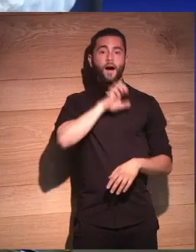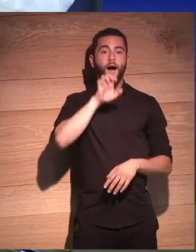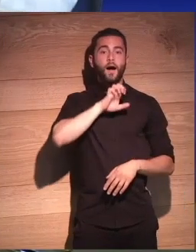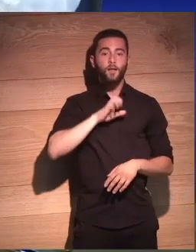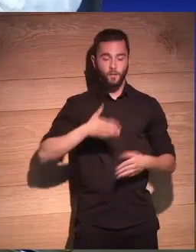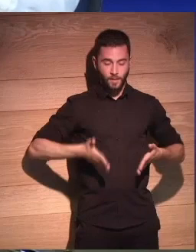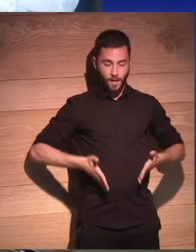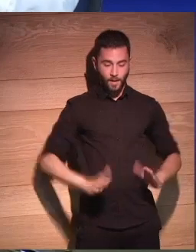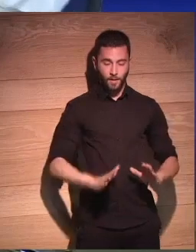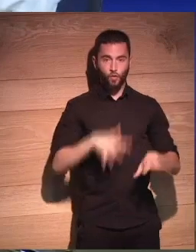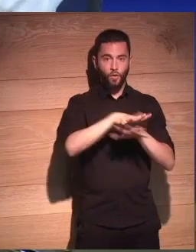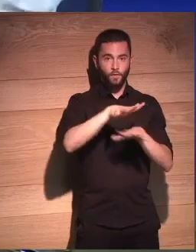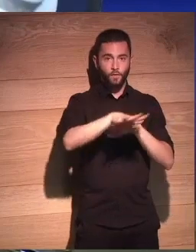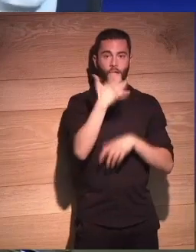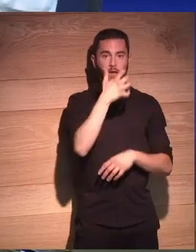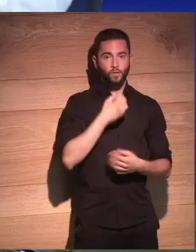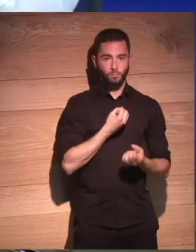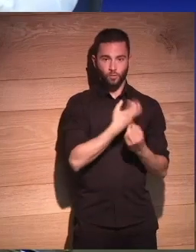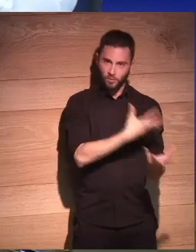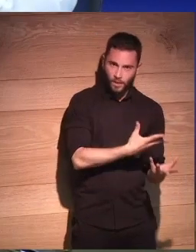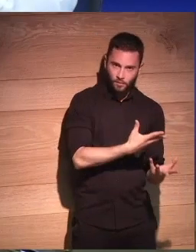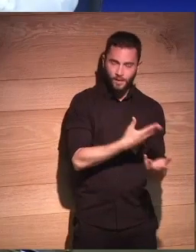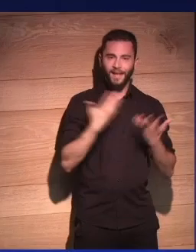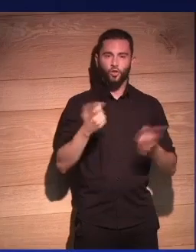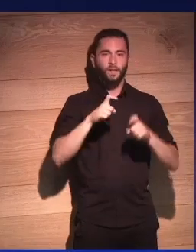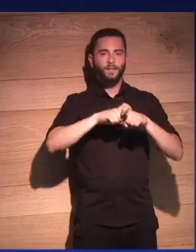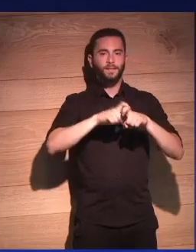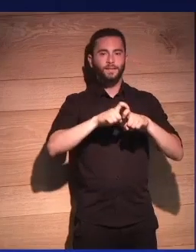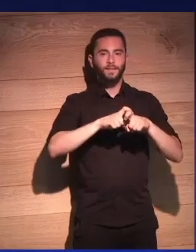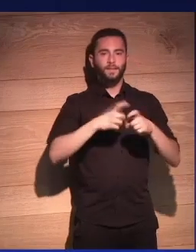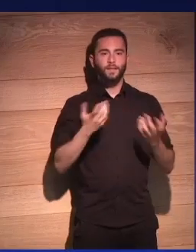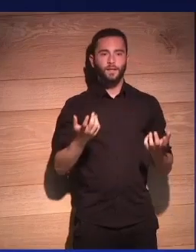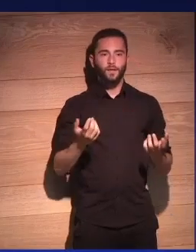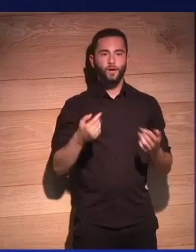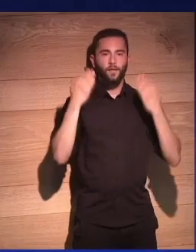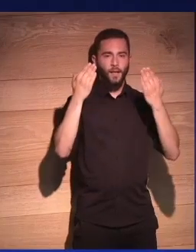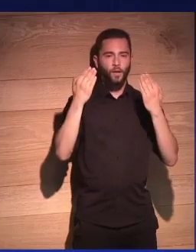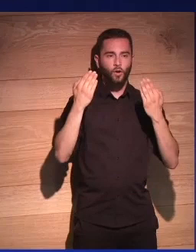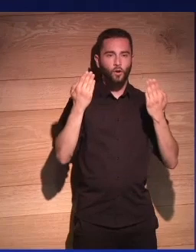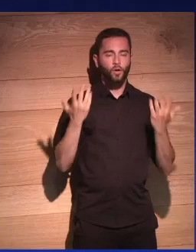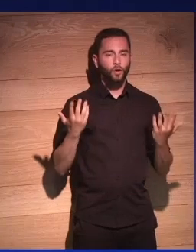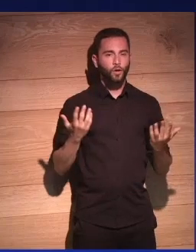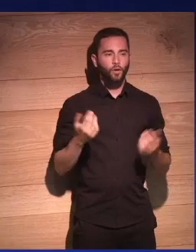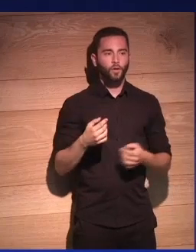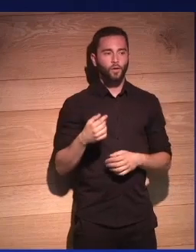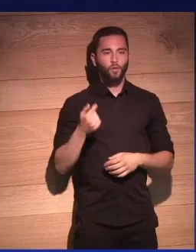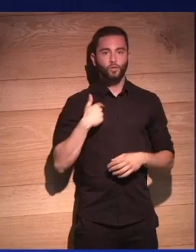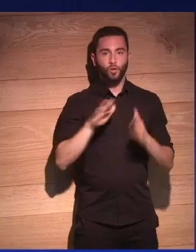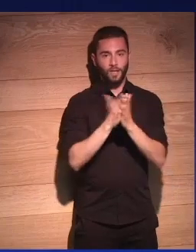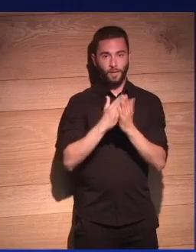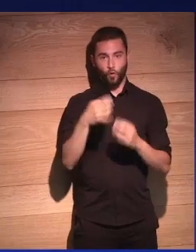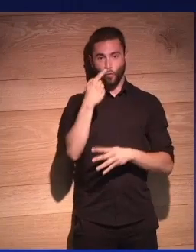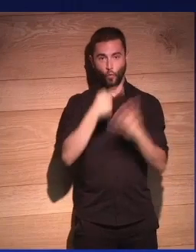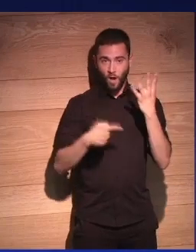tu hijo al contarle el cuento, ¿qué generó el elogio de...? Bueno, ahora que ya voy por el cuarto libro,